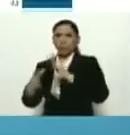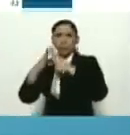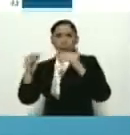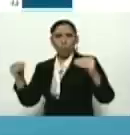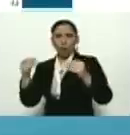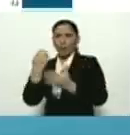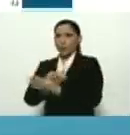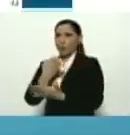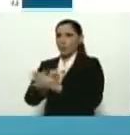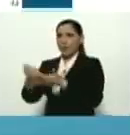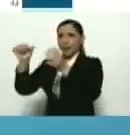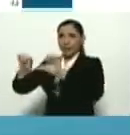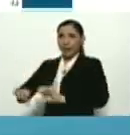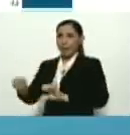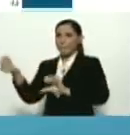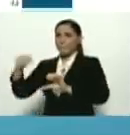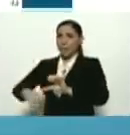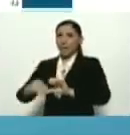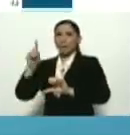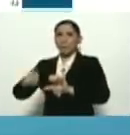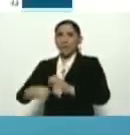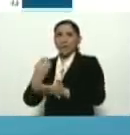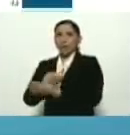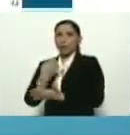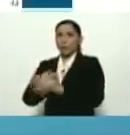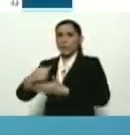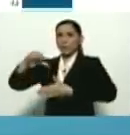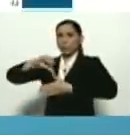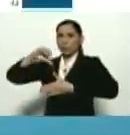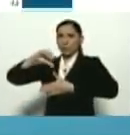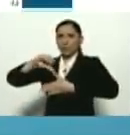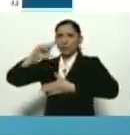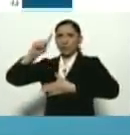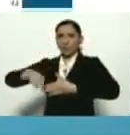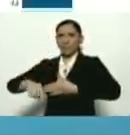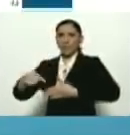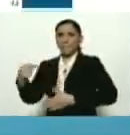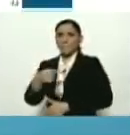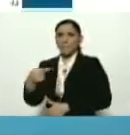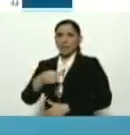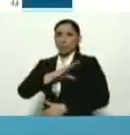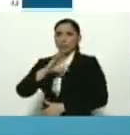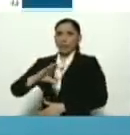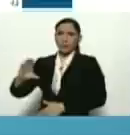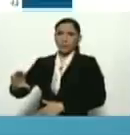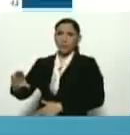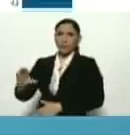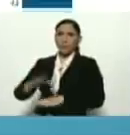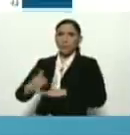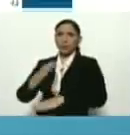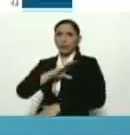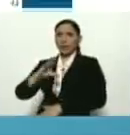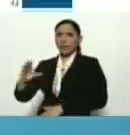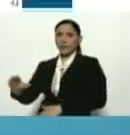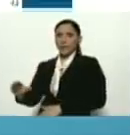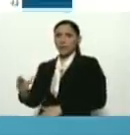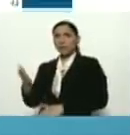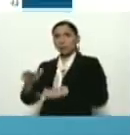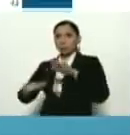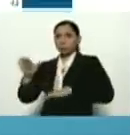caen, caen mucho más las economías sudamericanas, menos las caribeñas se estima que caen en un